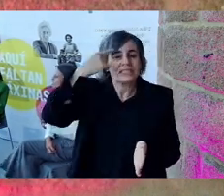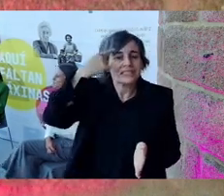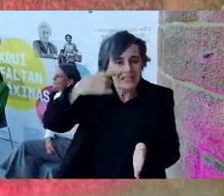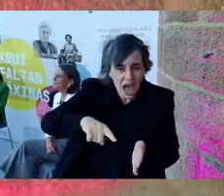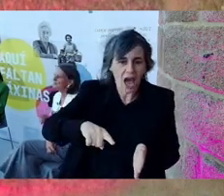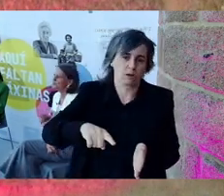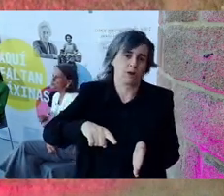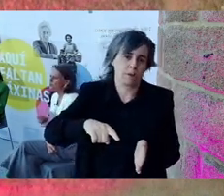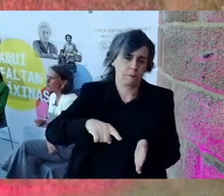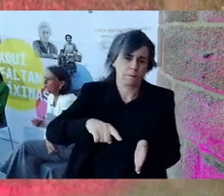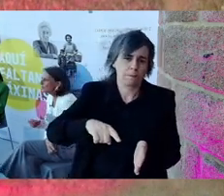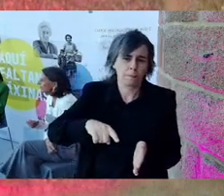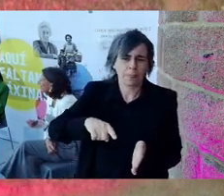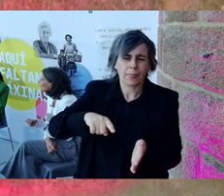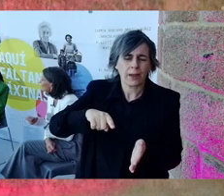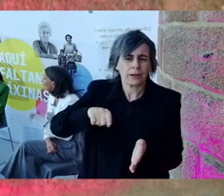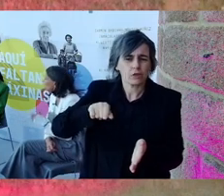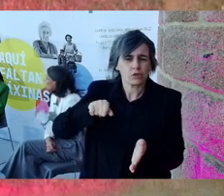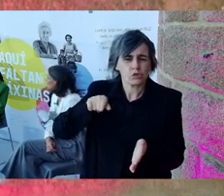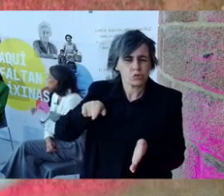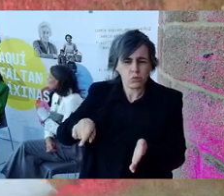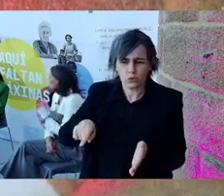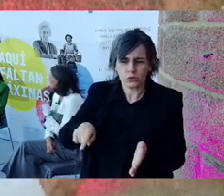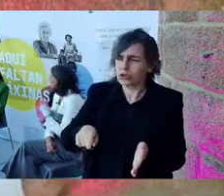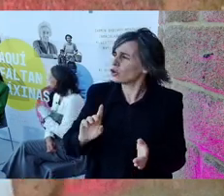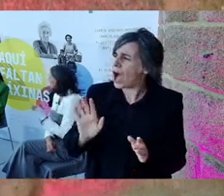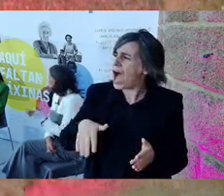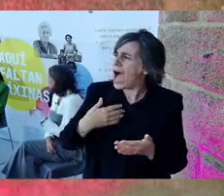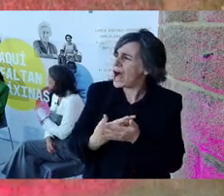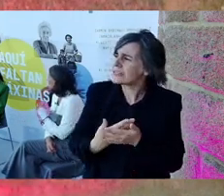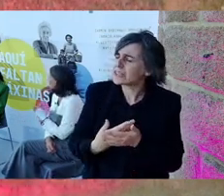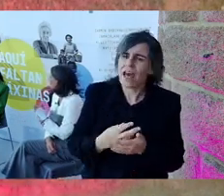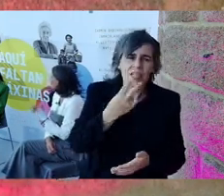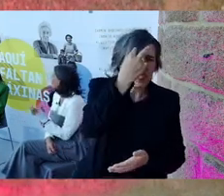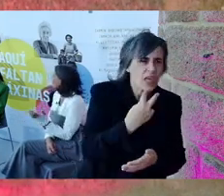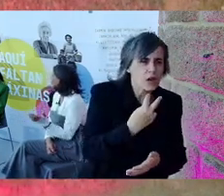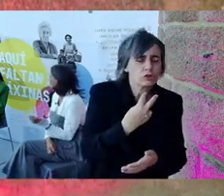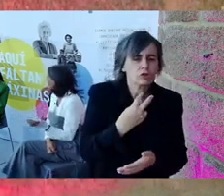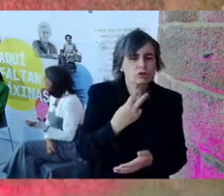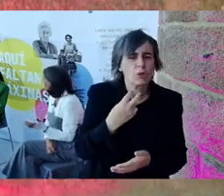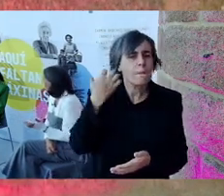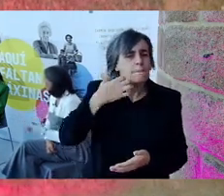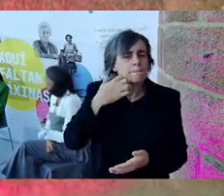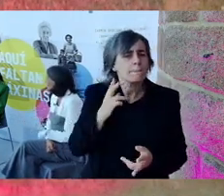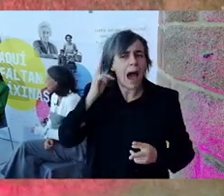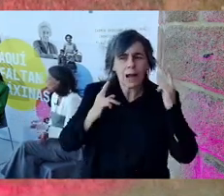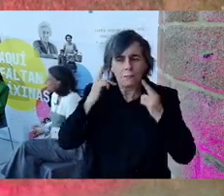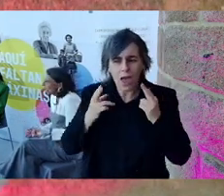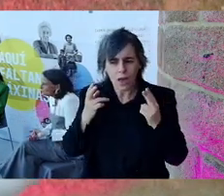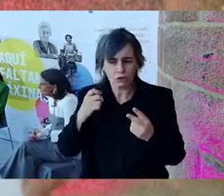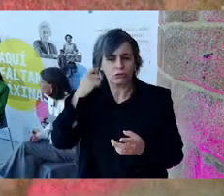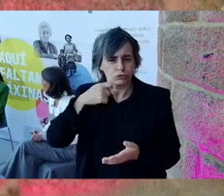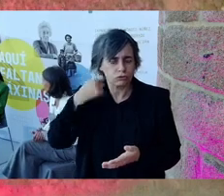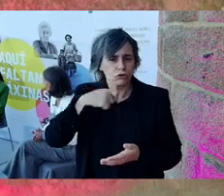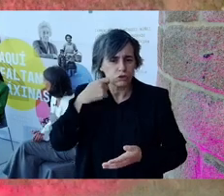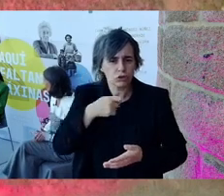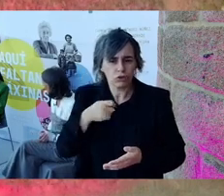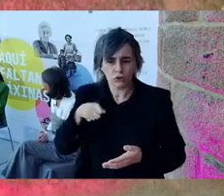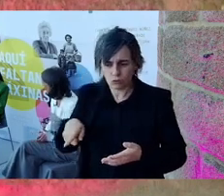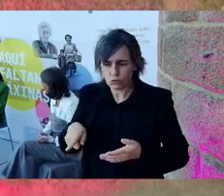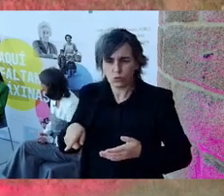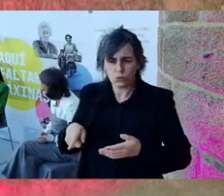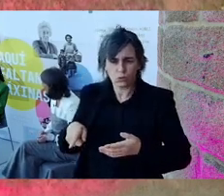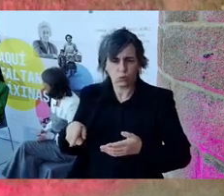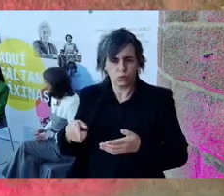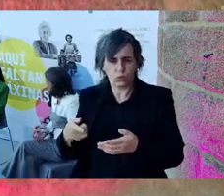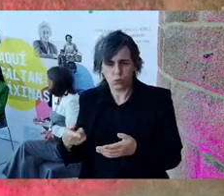y los sordos saben que te has solazado en el lecho, hasta los ciegos y los barberos saben que te has solazado en el lecho con el aragonés.